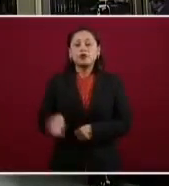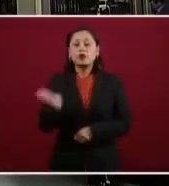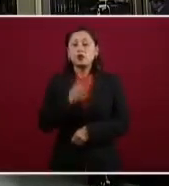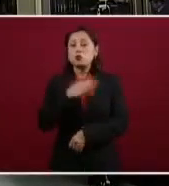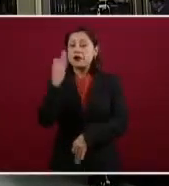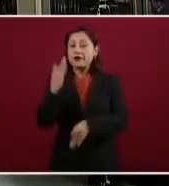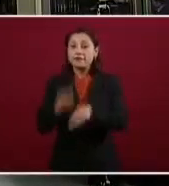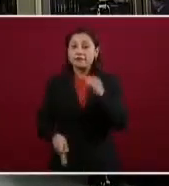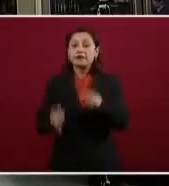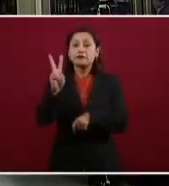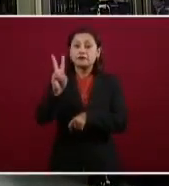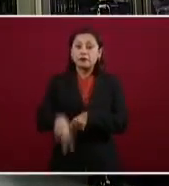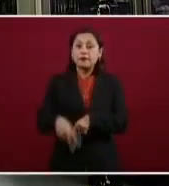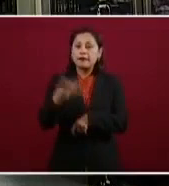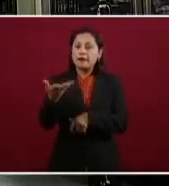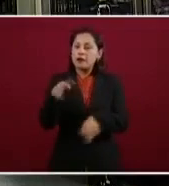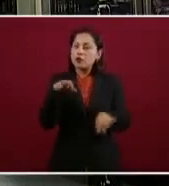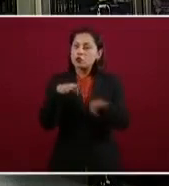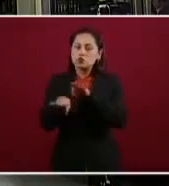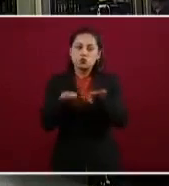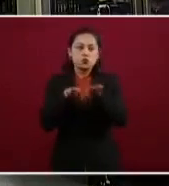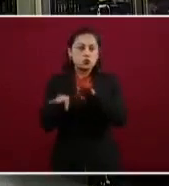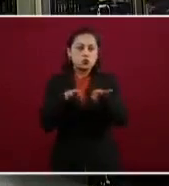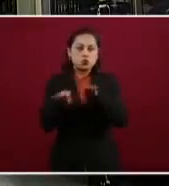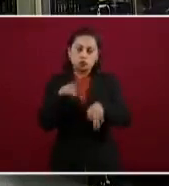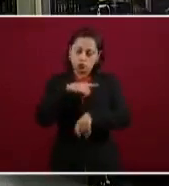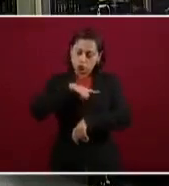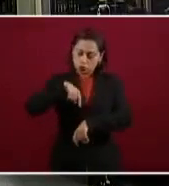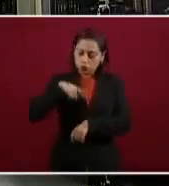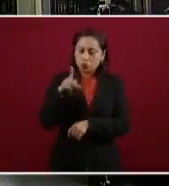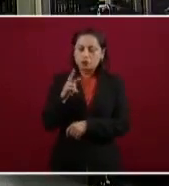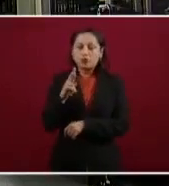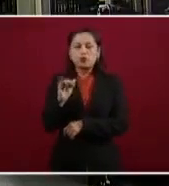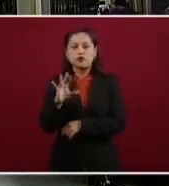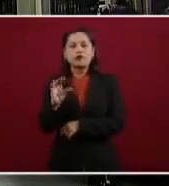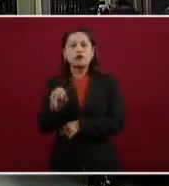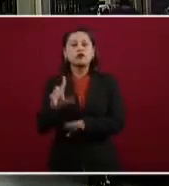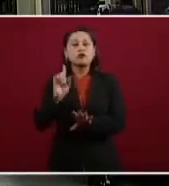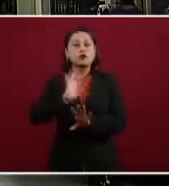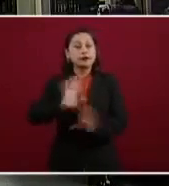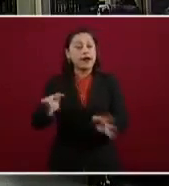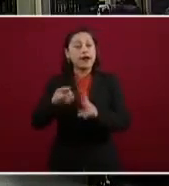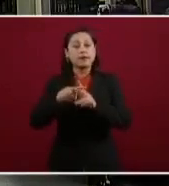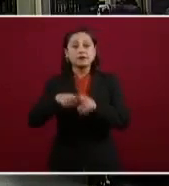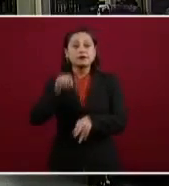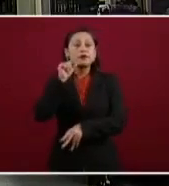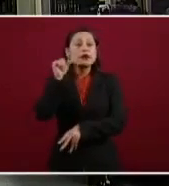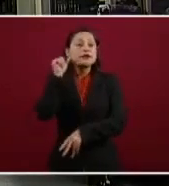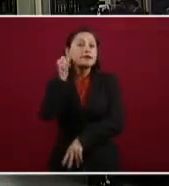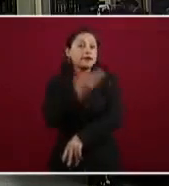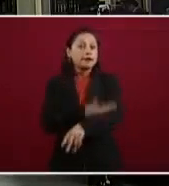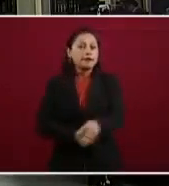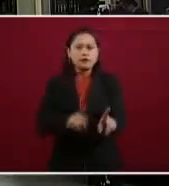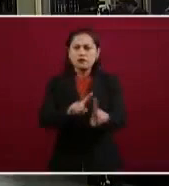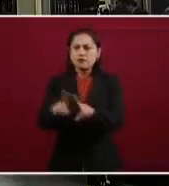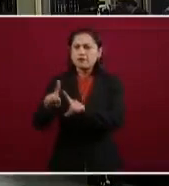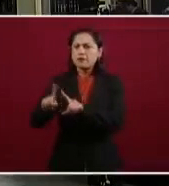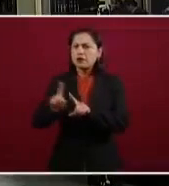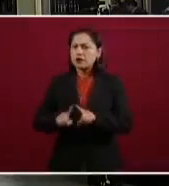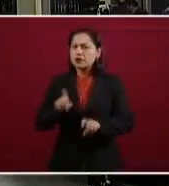de mucho trabajo para profeco de hecho iniciamos ayer en la tarde ya varios proveedores